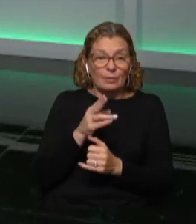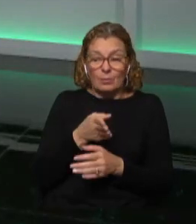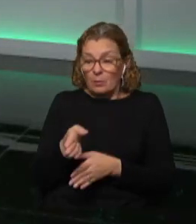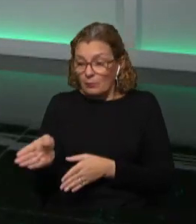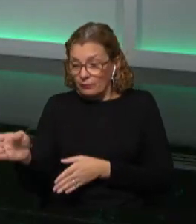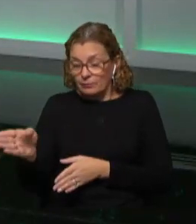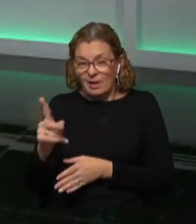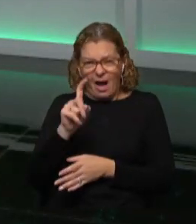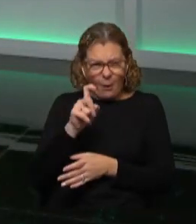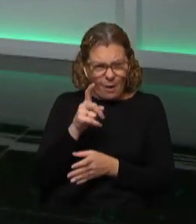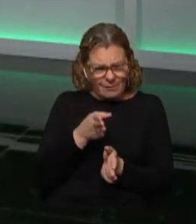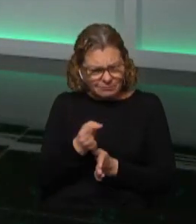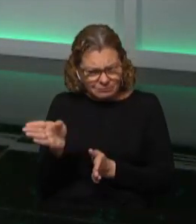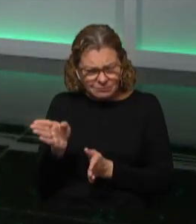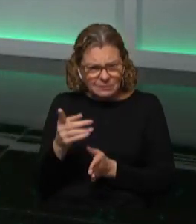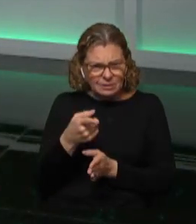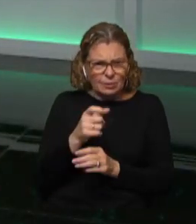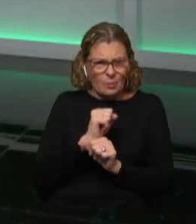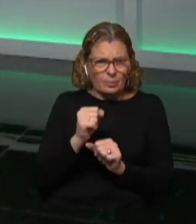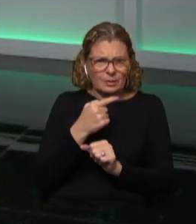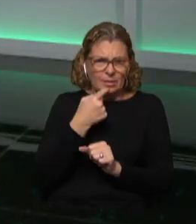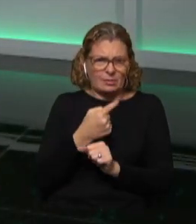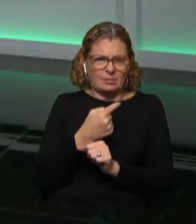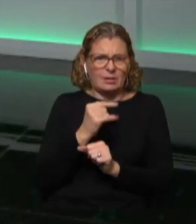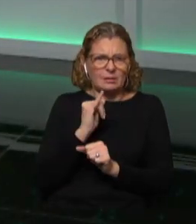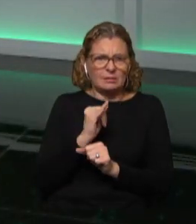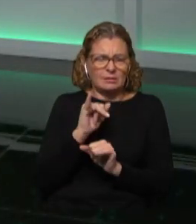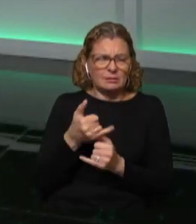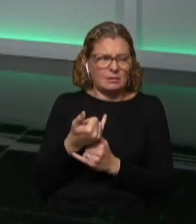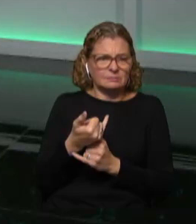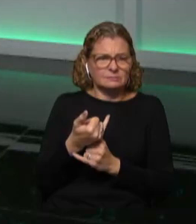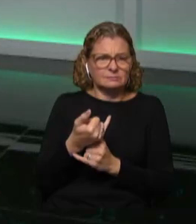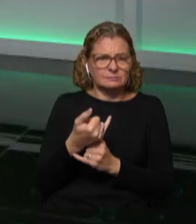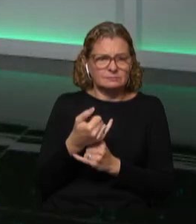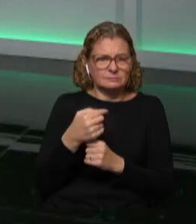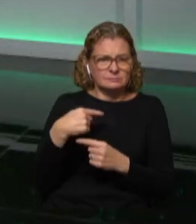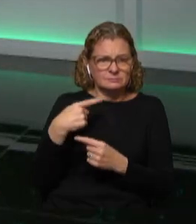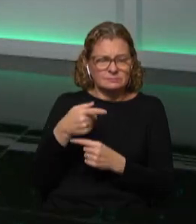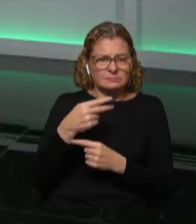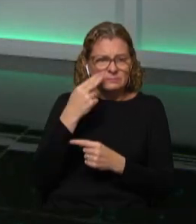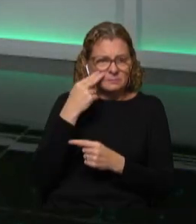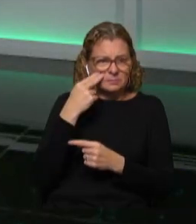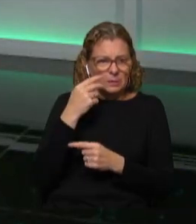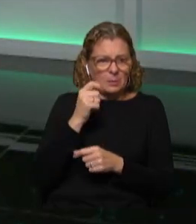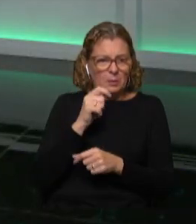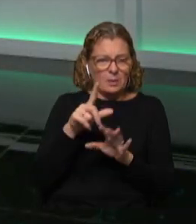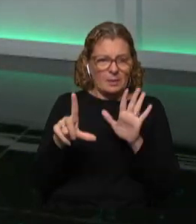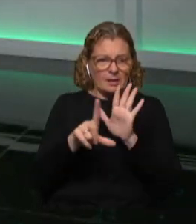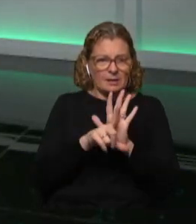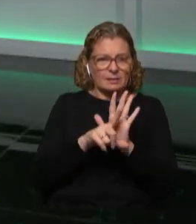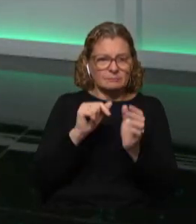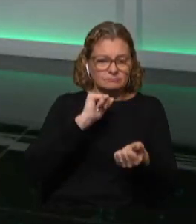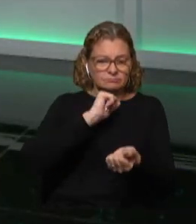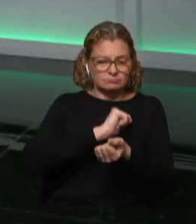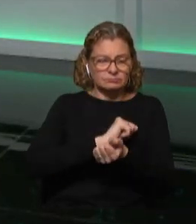de un cauce de agua, ya puede ser tipificado y puede haber un procedimiento penal en este sentido. Y también